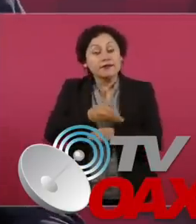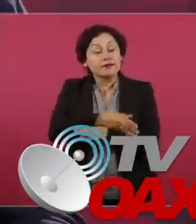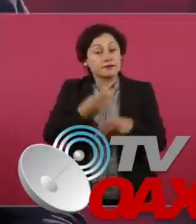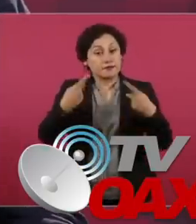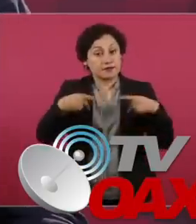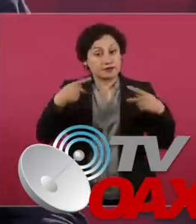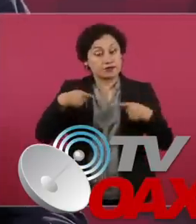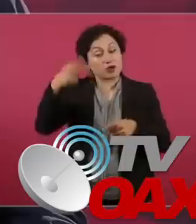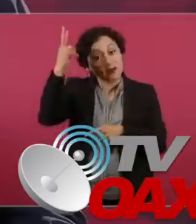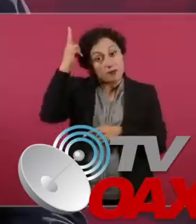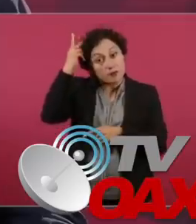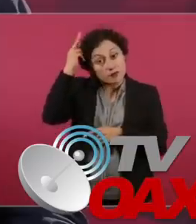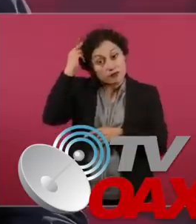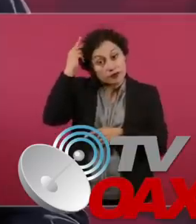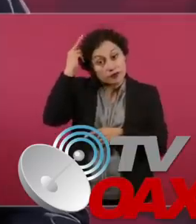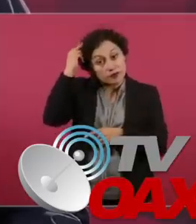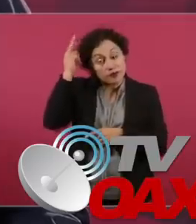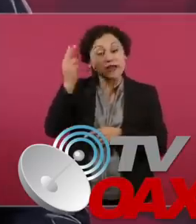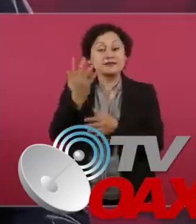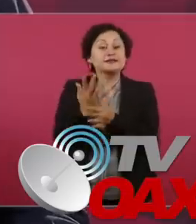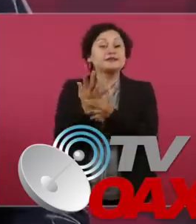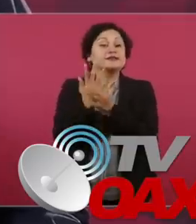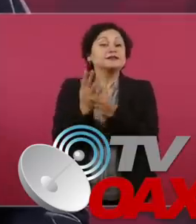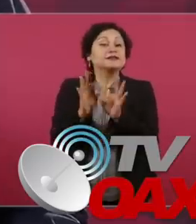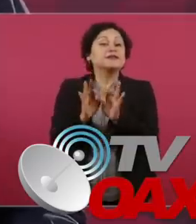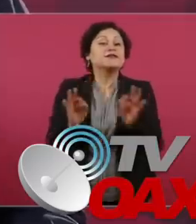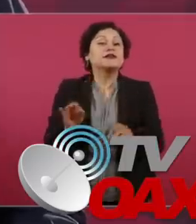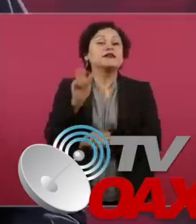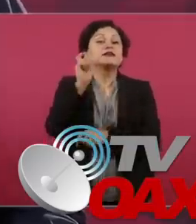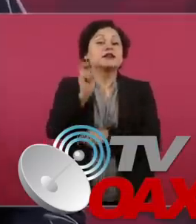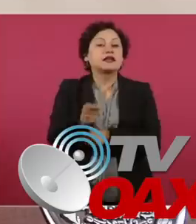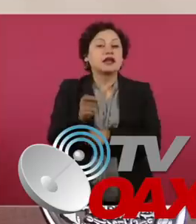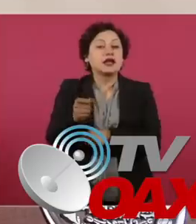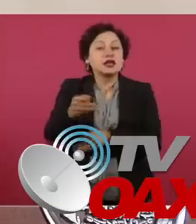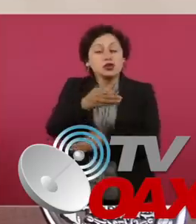decía que no había que poner todos los huevos en una